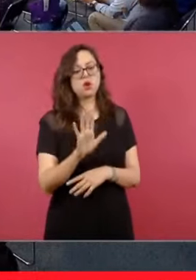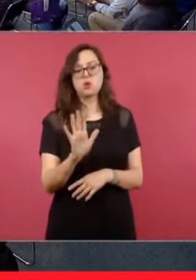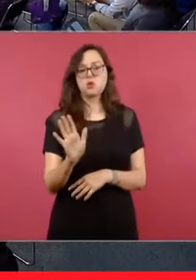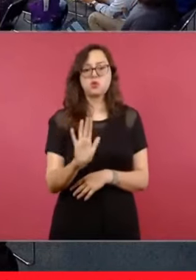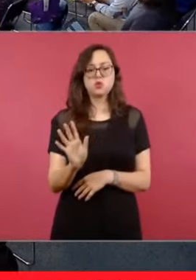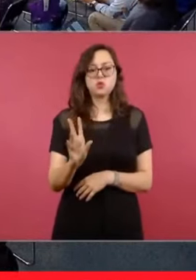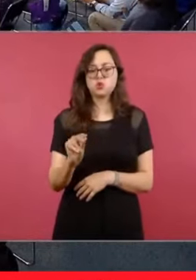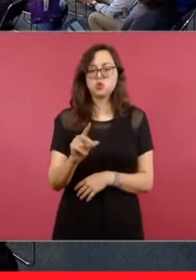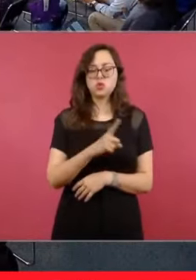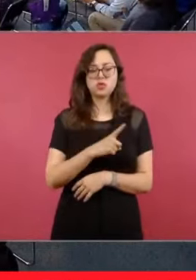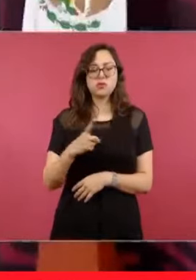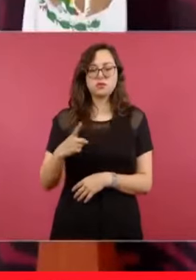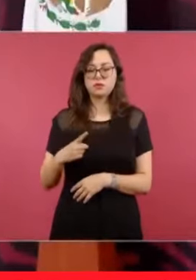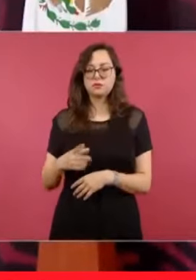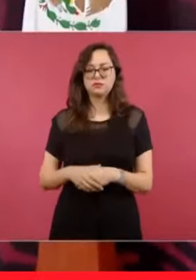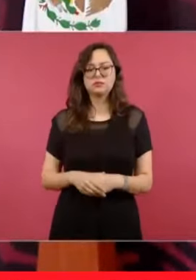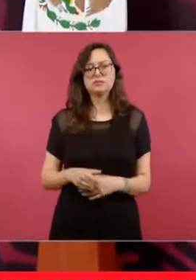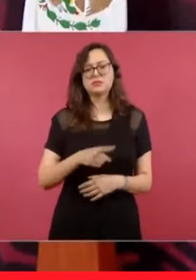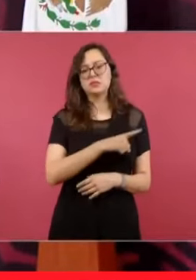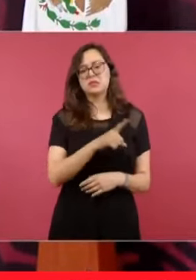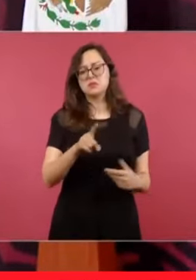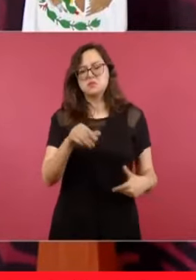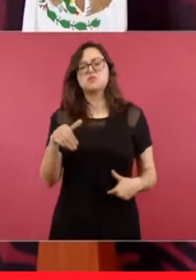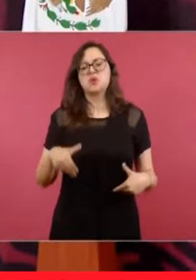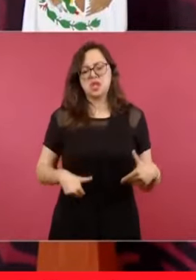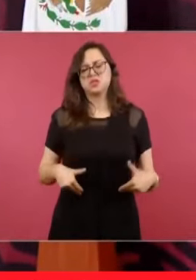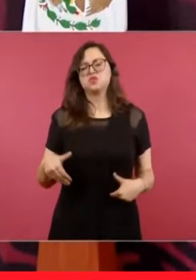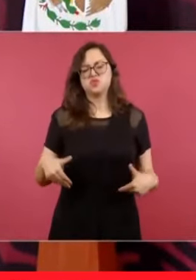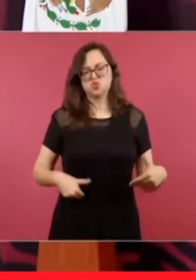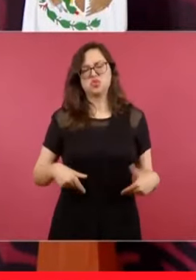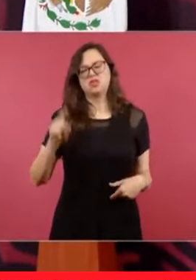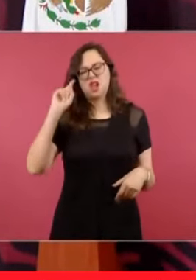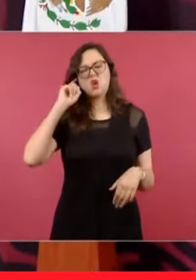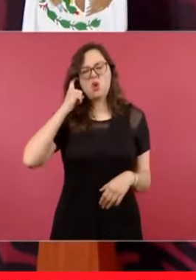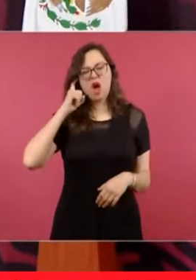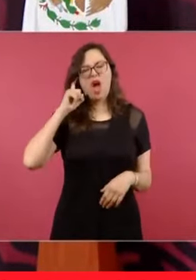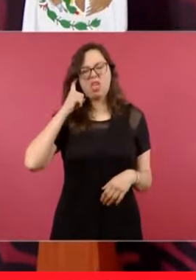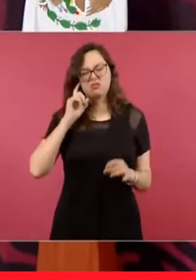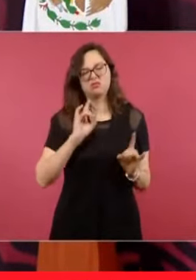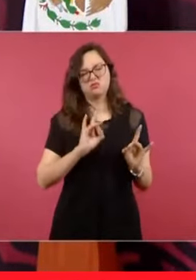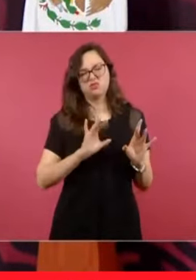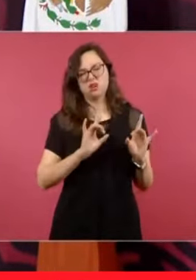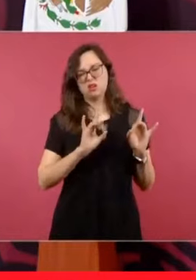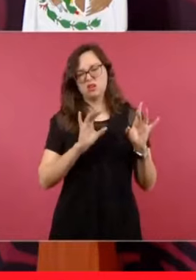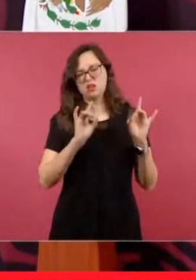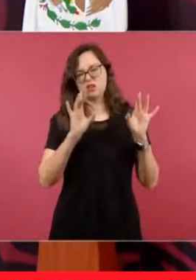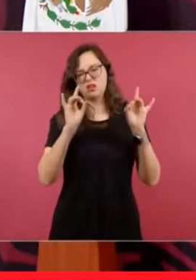porque andan de mal humor andan de mal